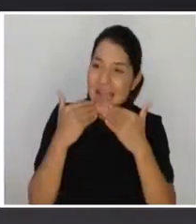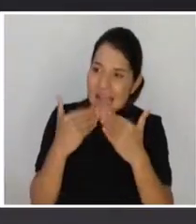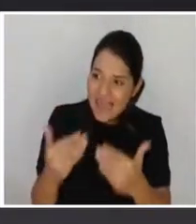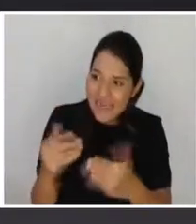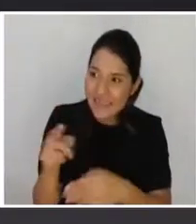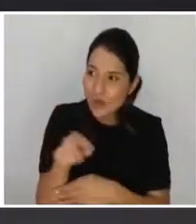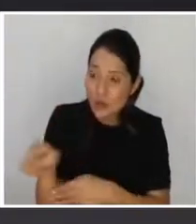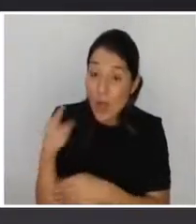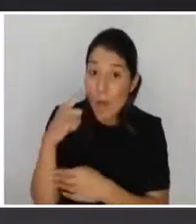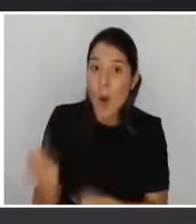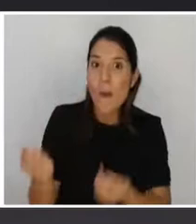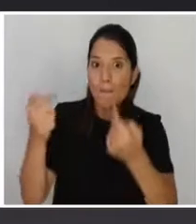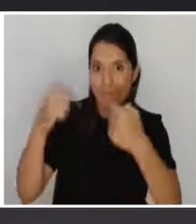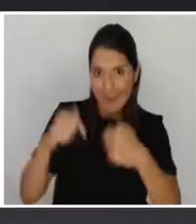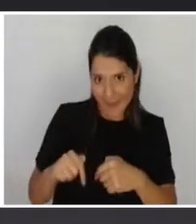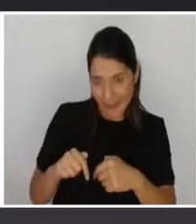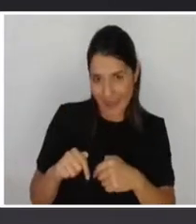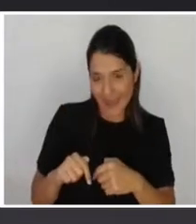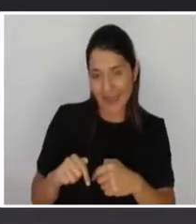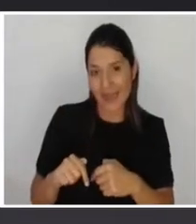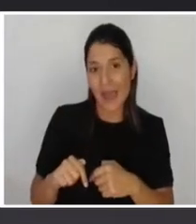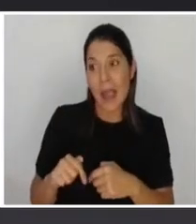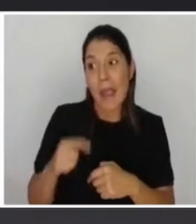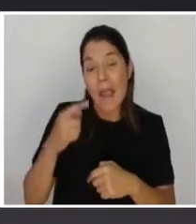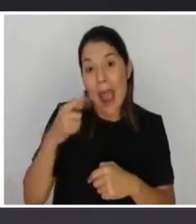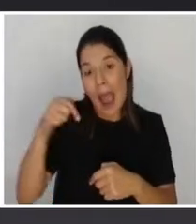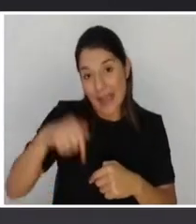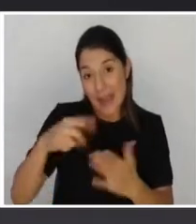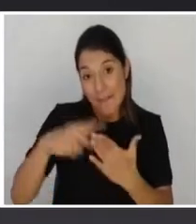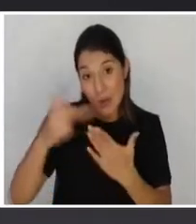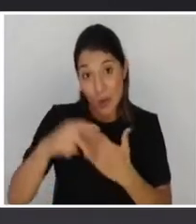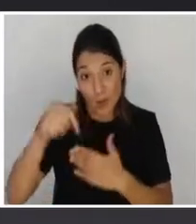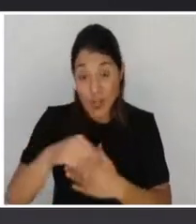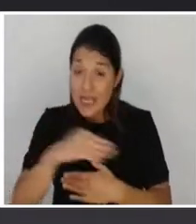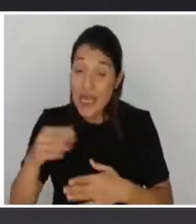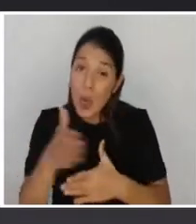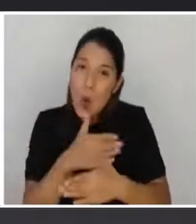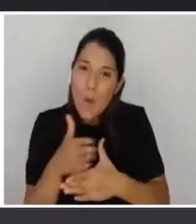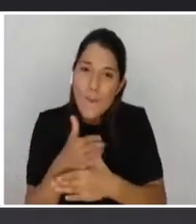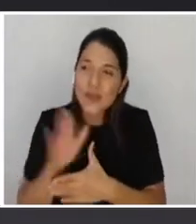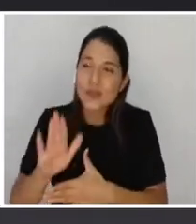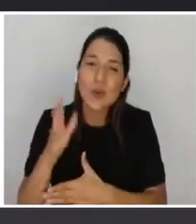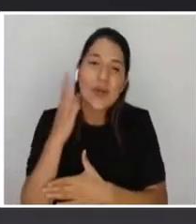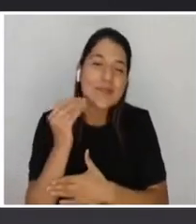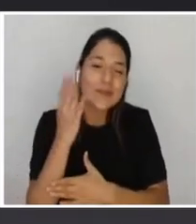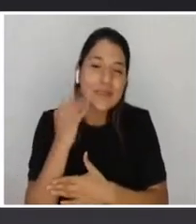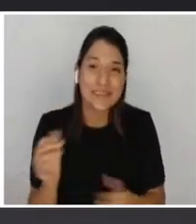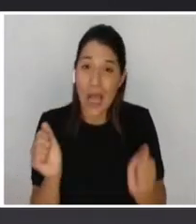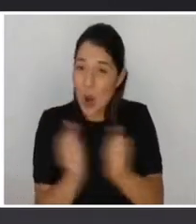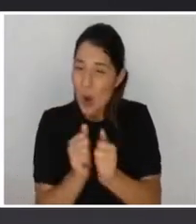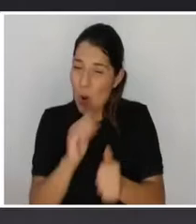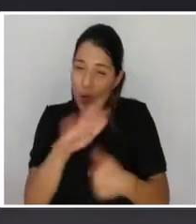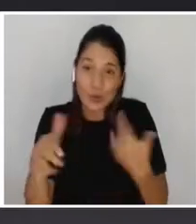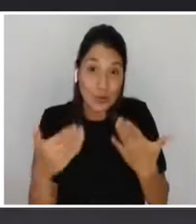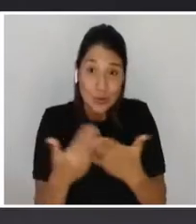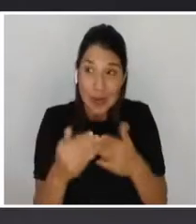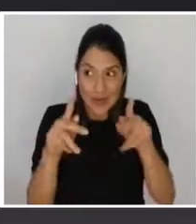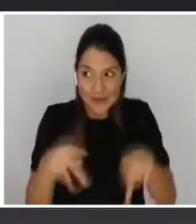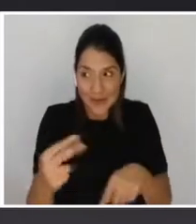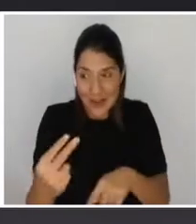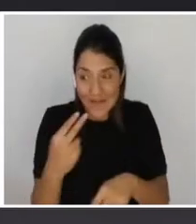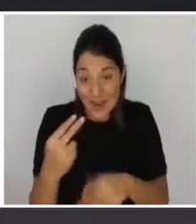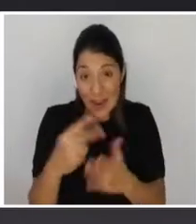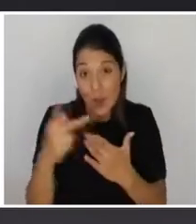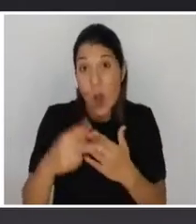sus agendas para poder venir al programa de hoy y compartir esa experiencia con todos los televidentes, ¿verdad? Esperemos que más de una